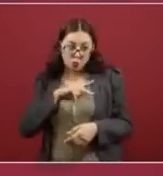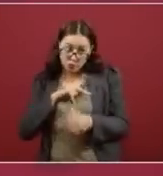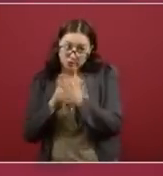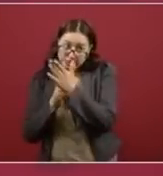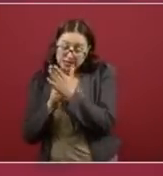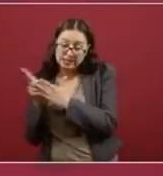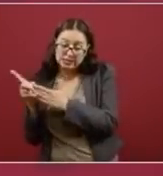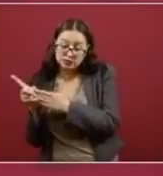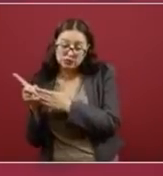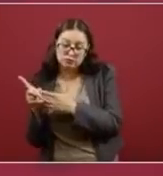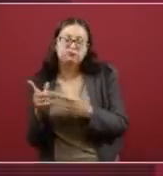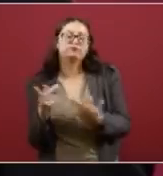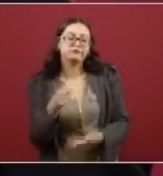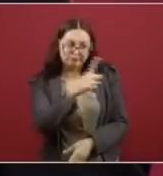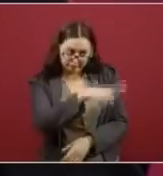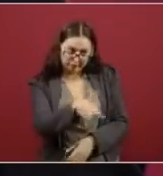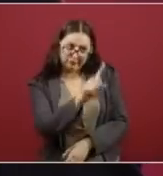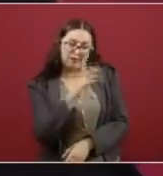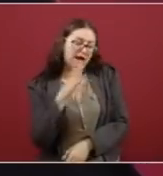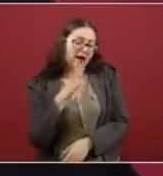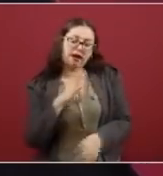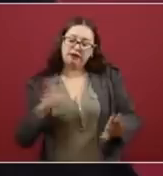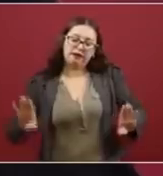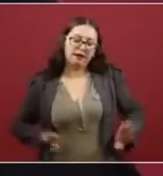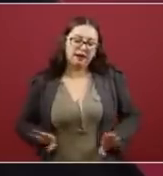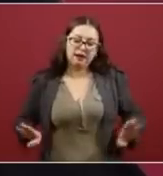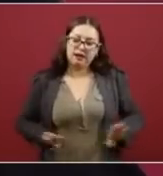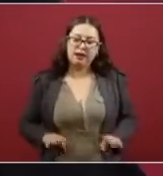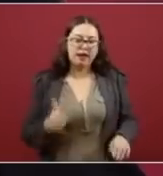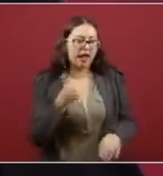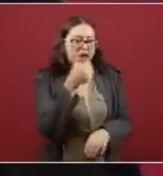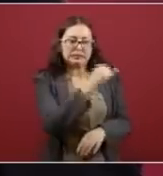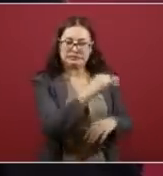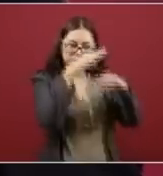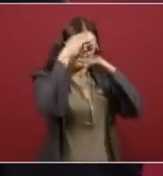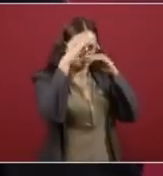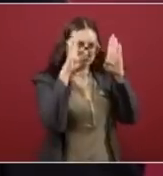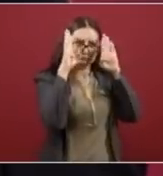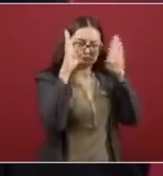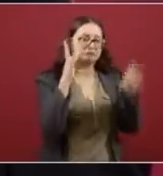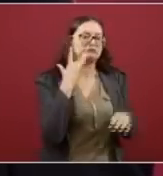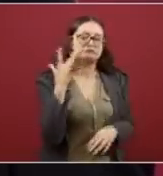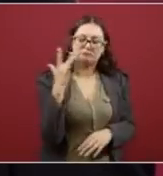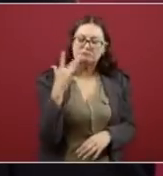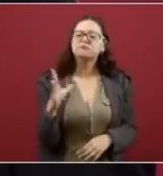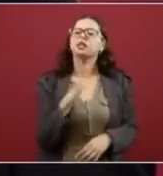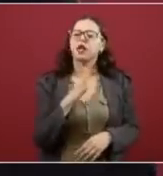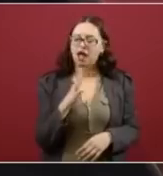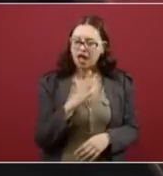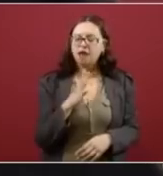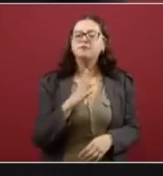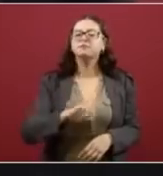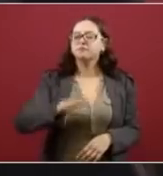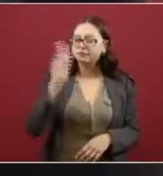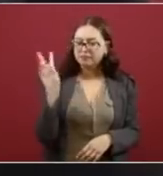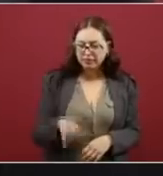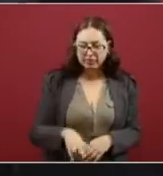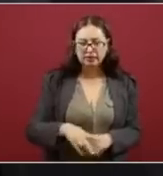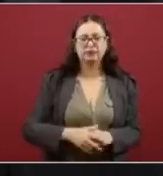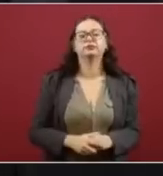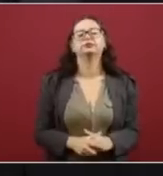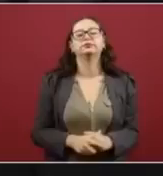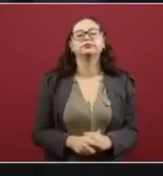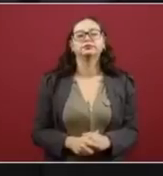existe esta prensa conservadora fifa y